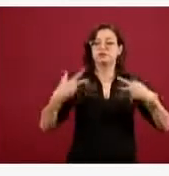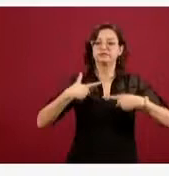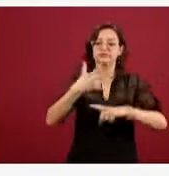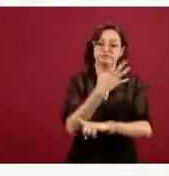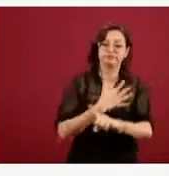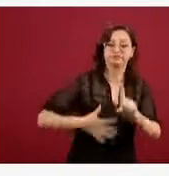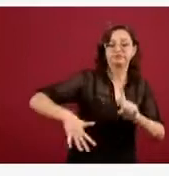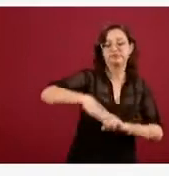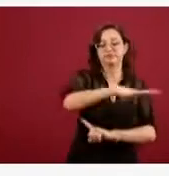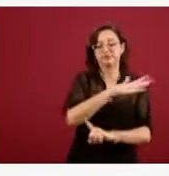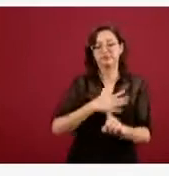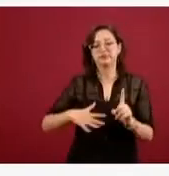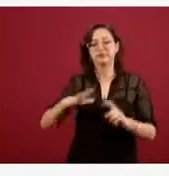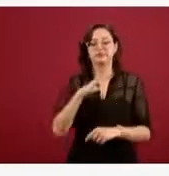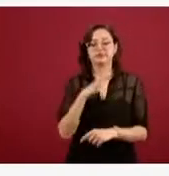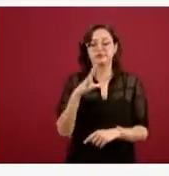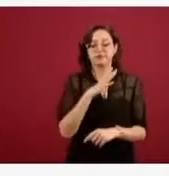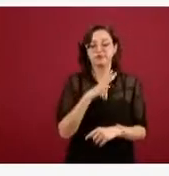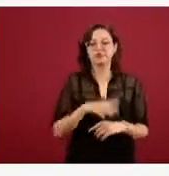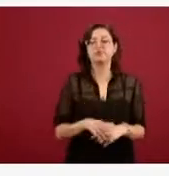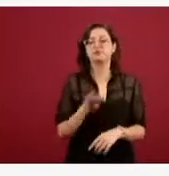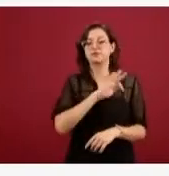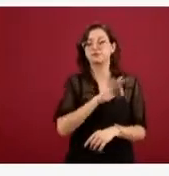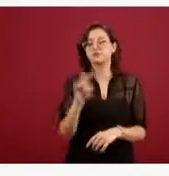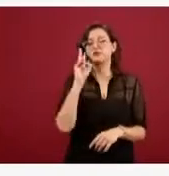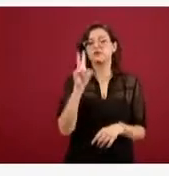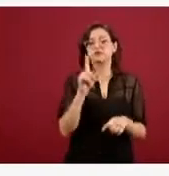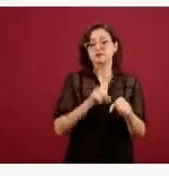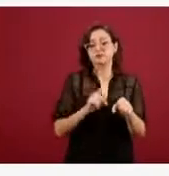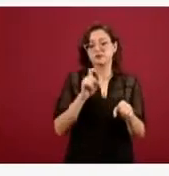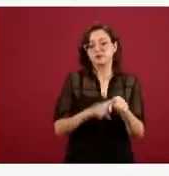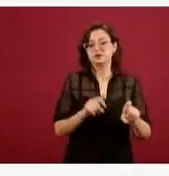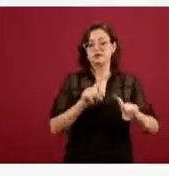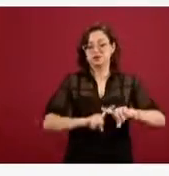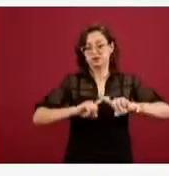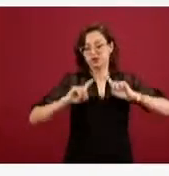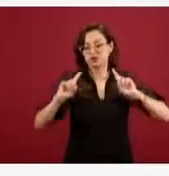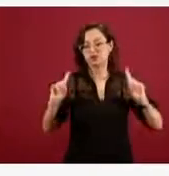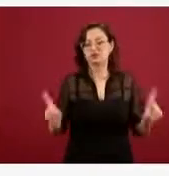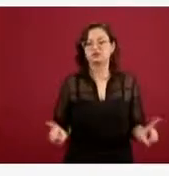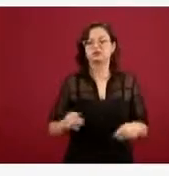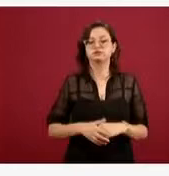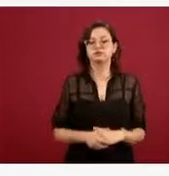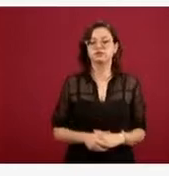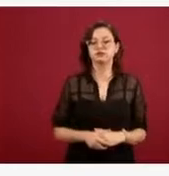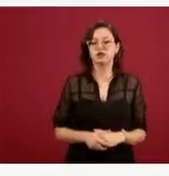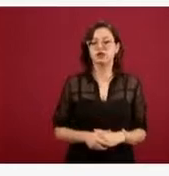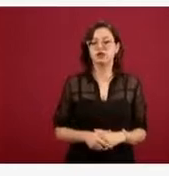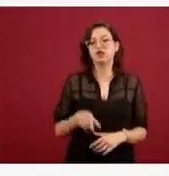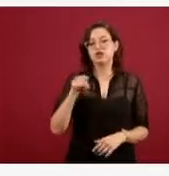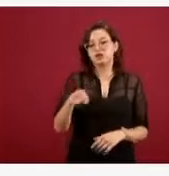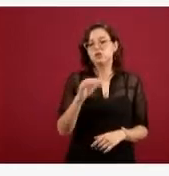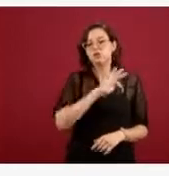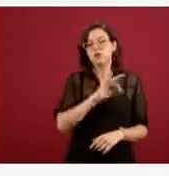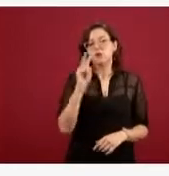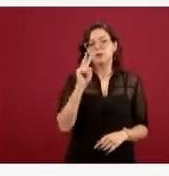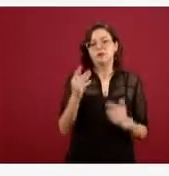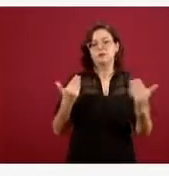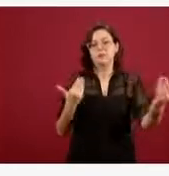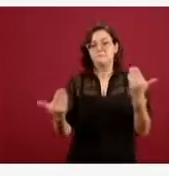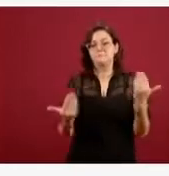uno de estos estados tienen. Por eso pueden ver que los colores son diferentes al del primer mapa y esta es una mucho mejor